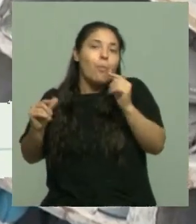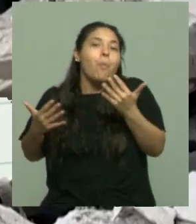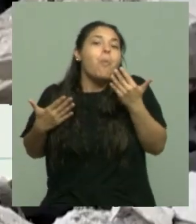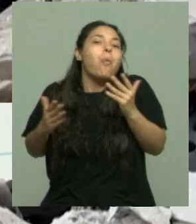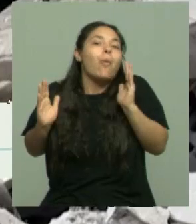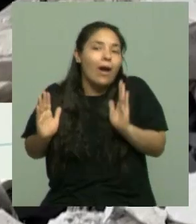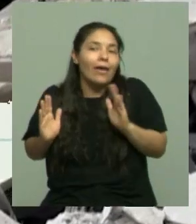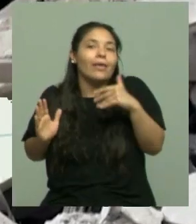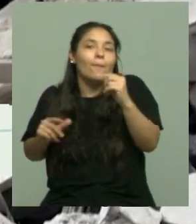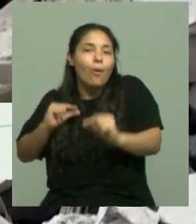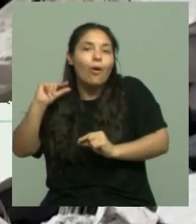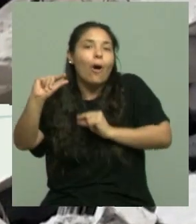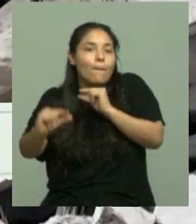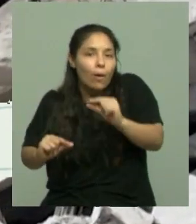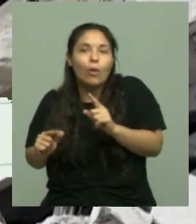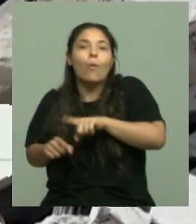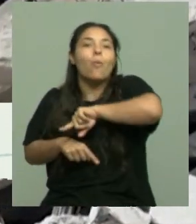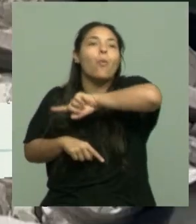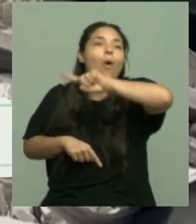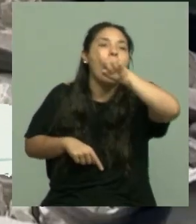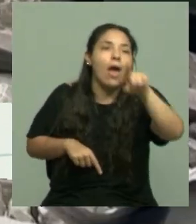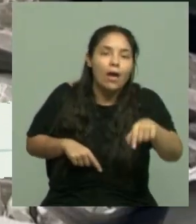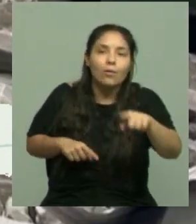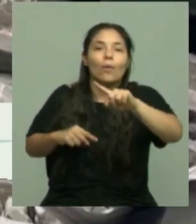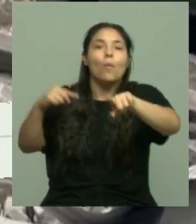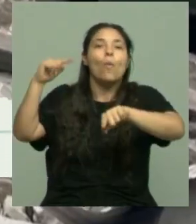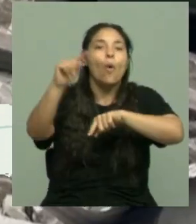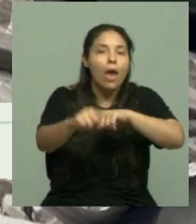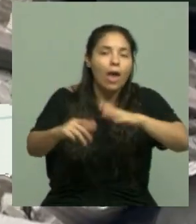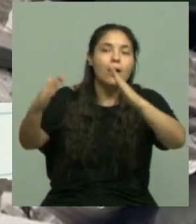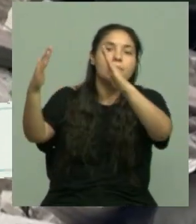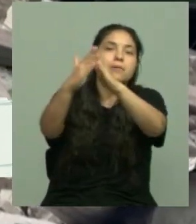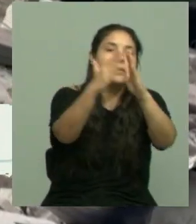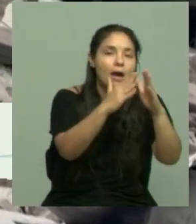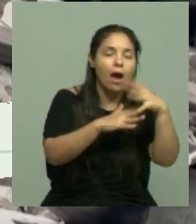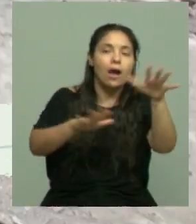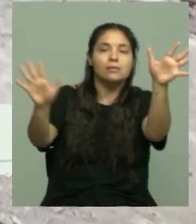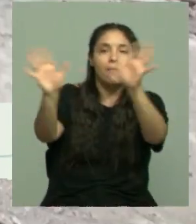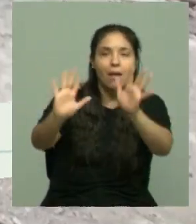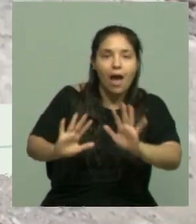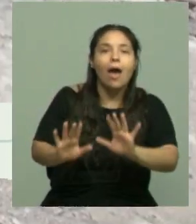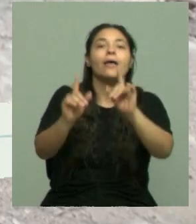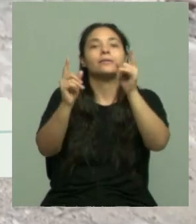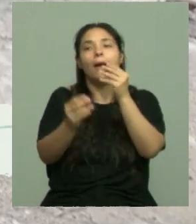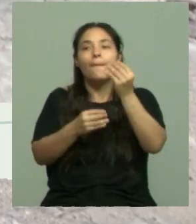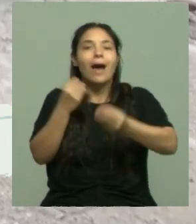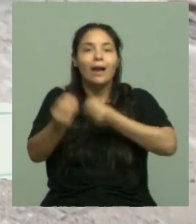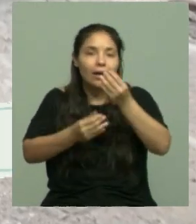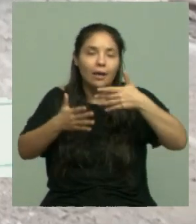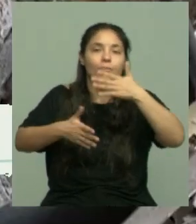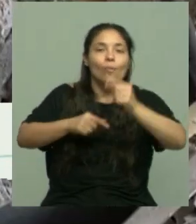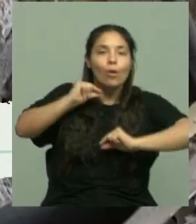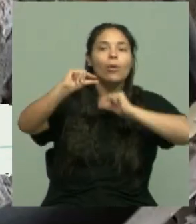donde se plantea el principal objetivo por parte de Gaza, que es la planificación de una ruta de reconstrucción